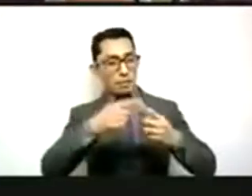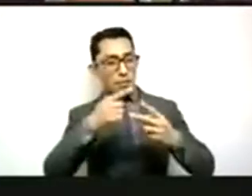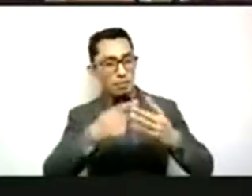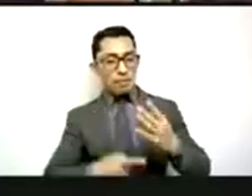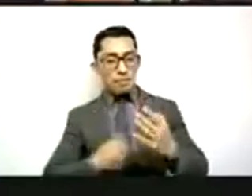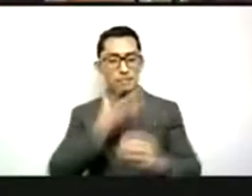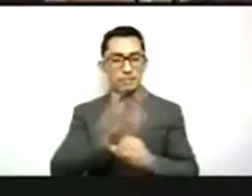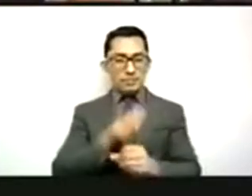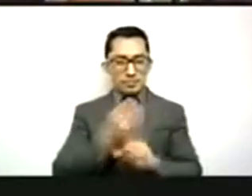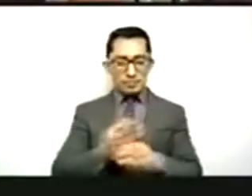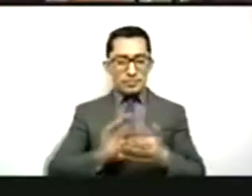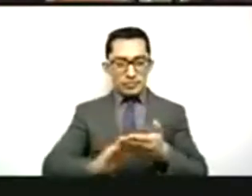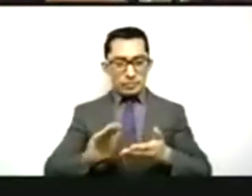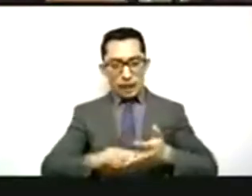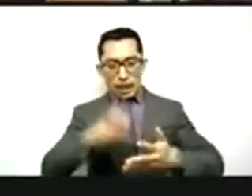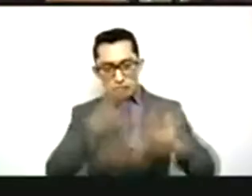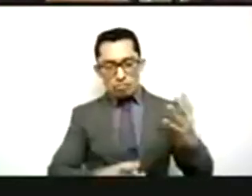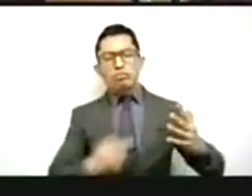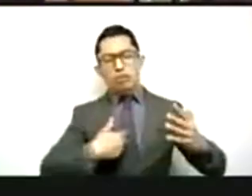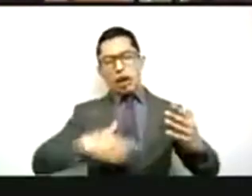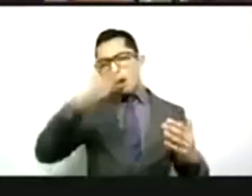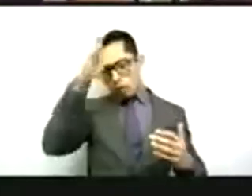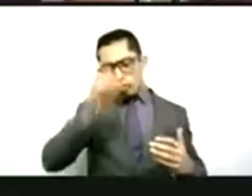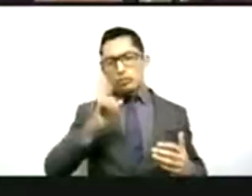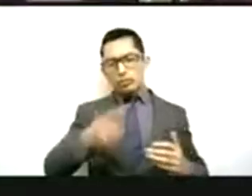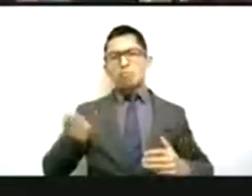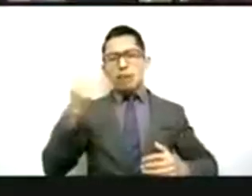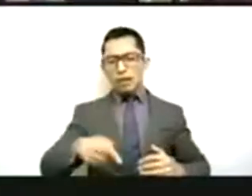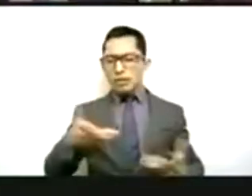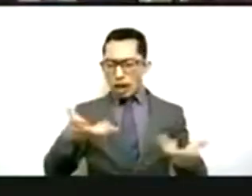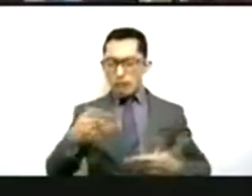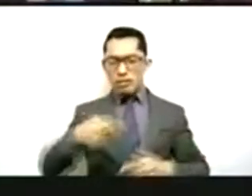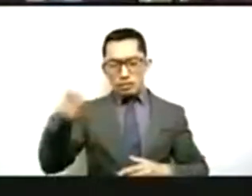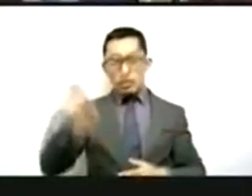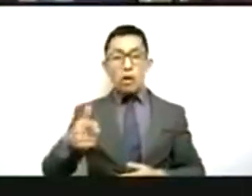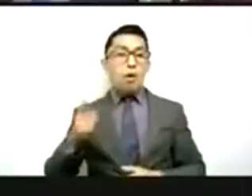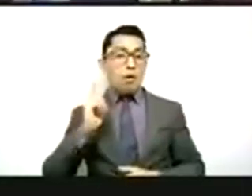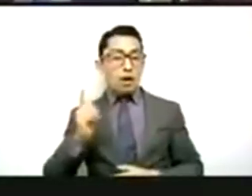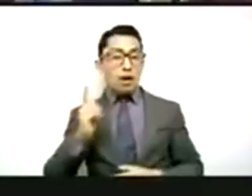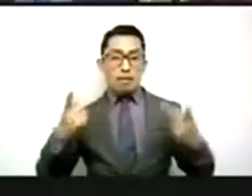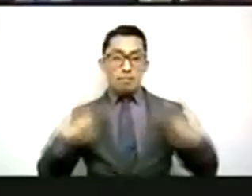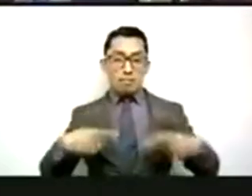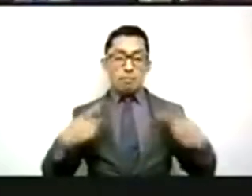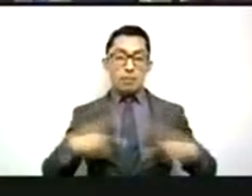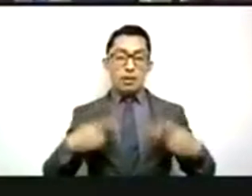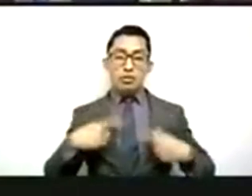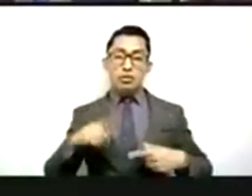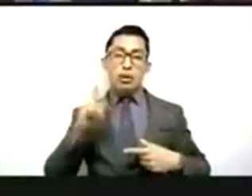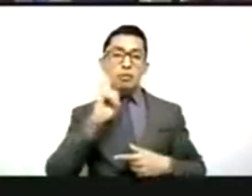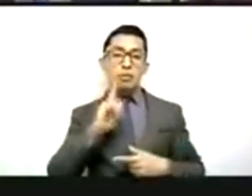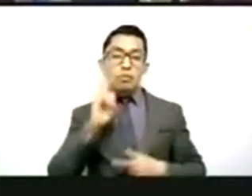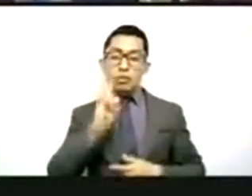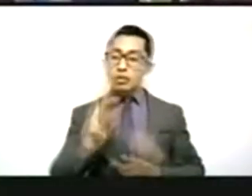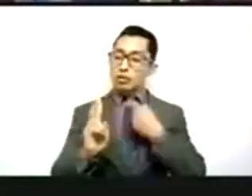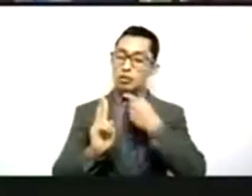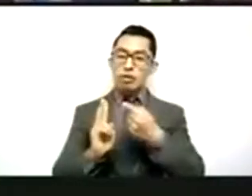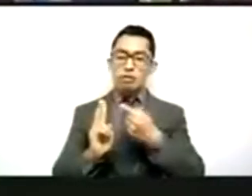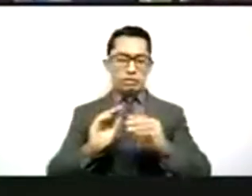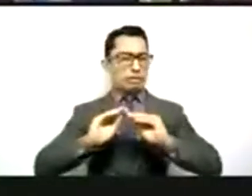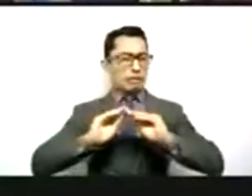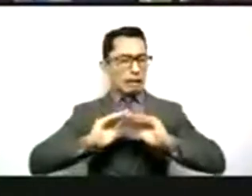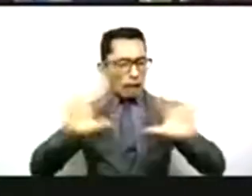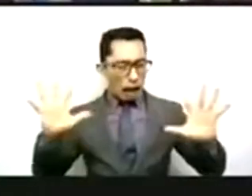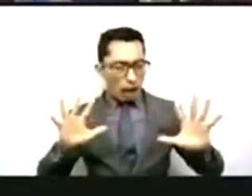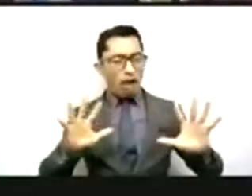ojalá que a estas dos personas que violentaron de manera clara y